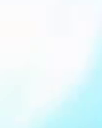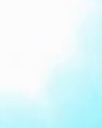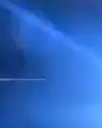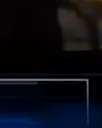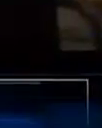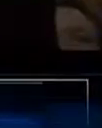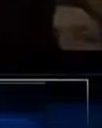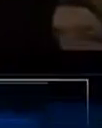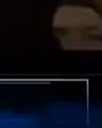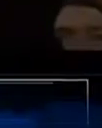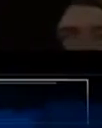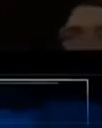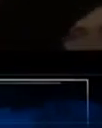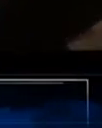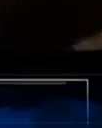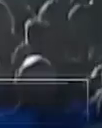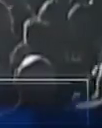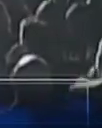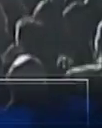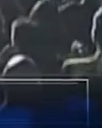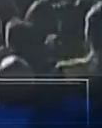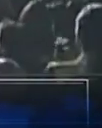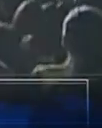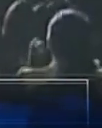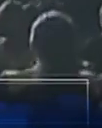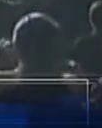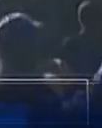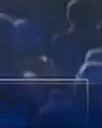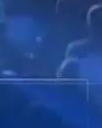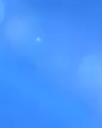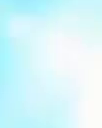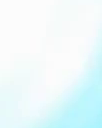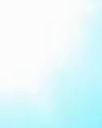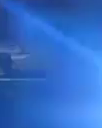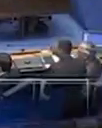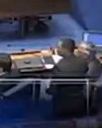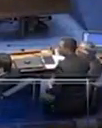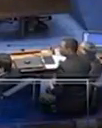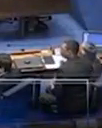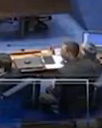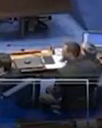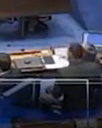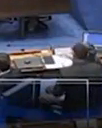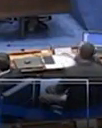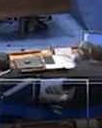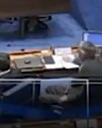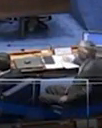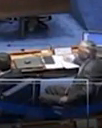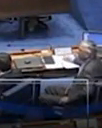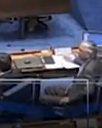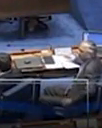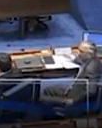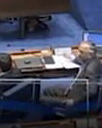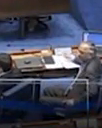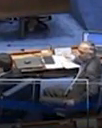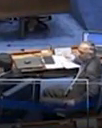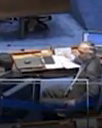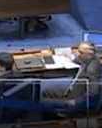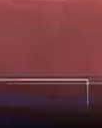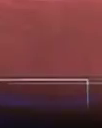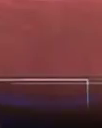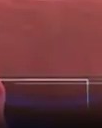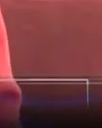país. Alianza País anunciará candidatos el 1 de octubre. Y en lo internacional, Senado brasileño